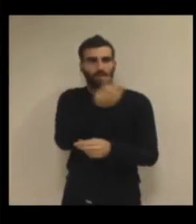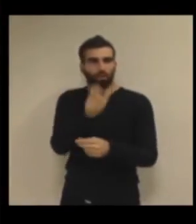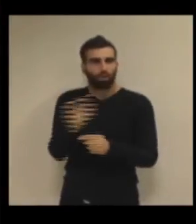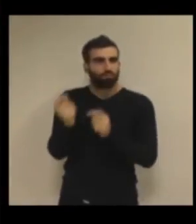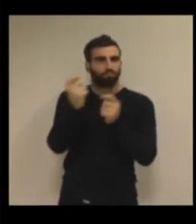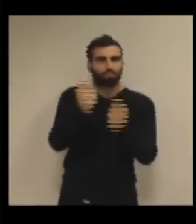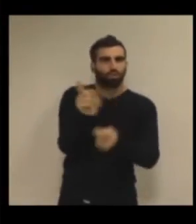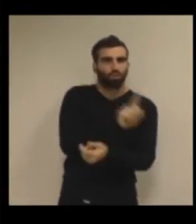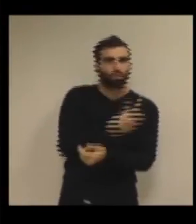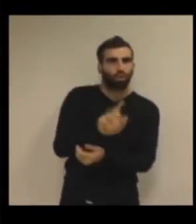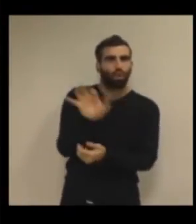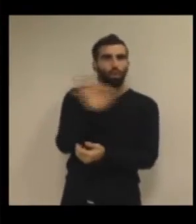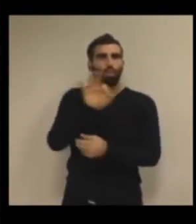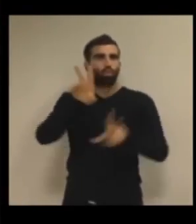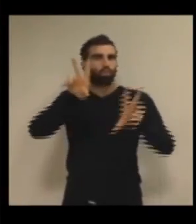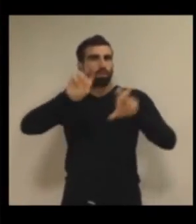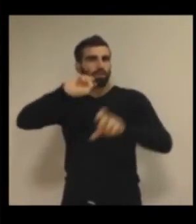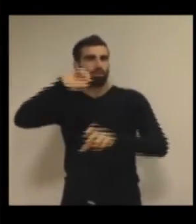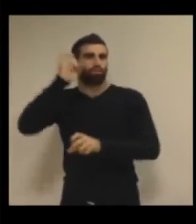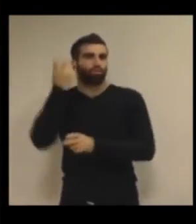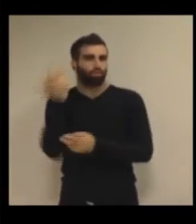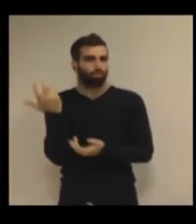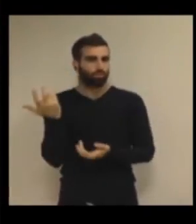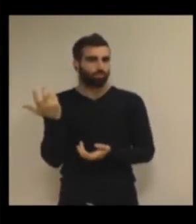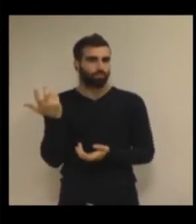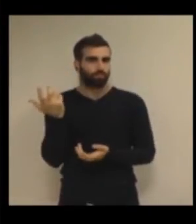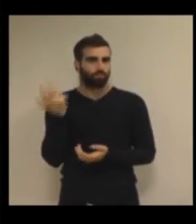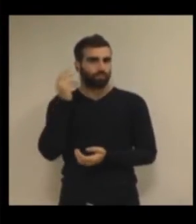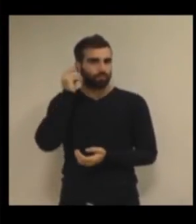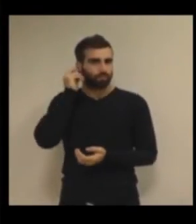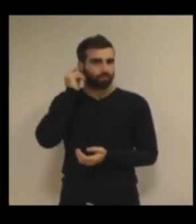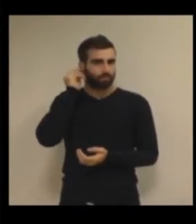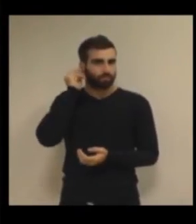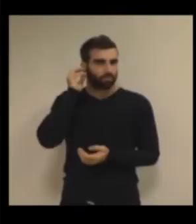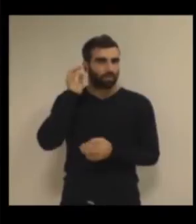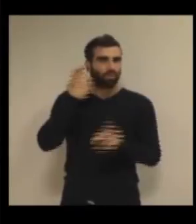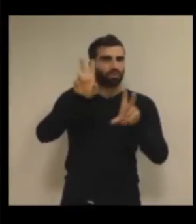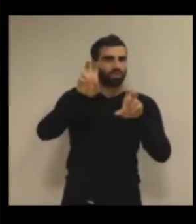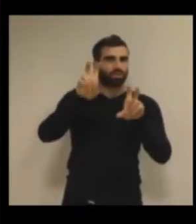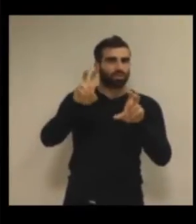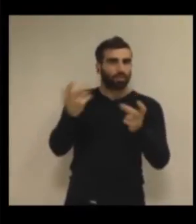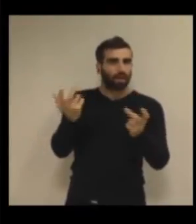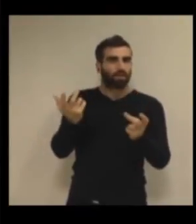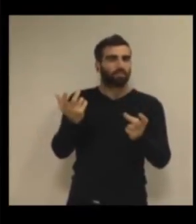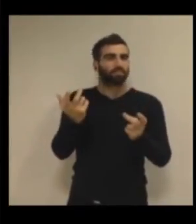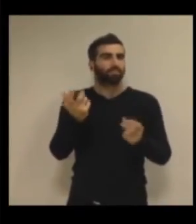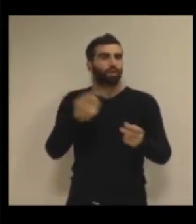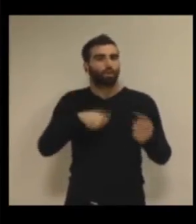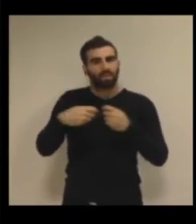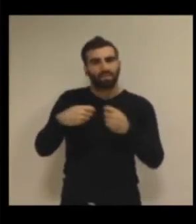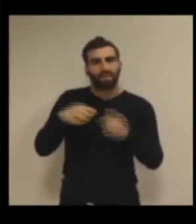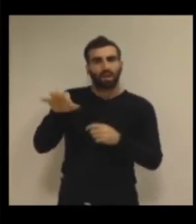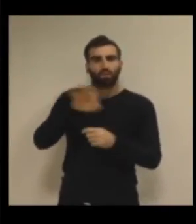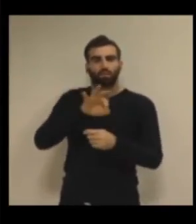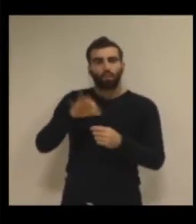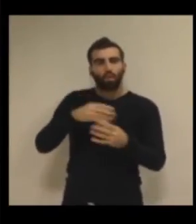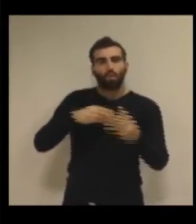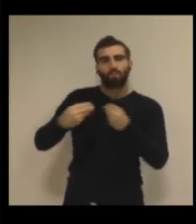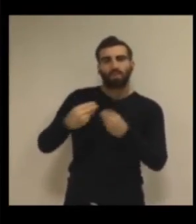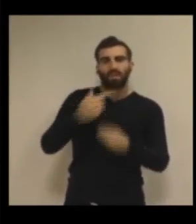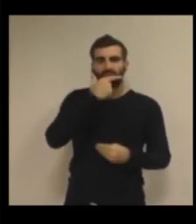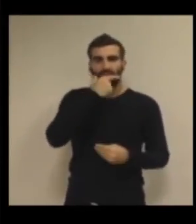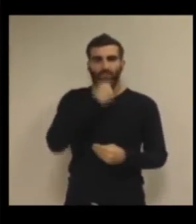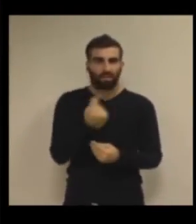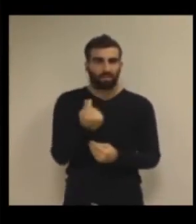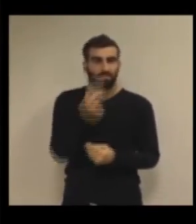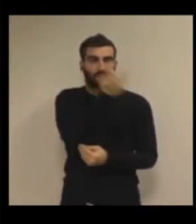menos, sino por otro tema que a mí me da lo mismo, por temas comerciales, evidentemente, y por temas de practicidad. Pero a mí, mientras